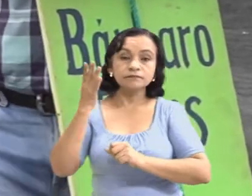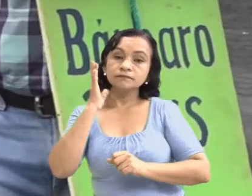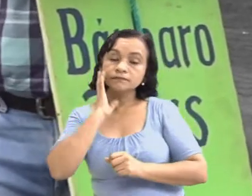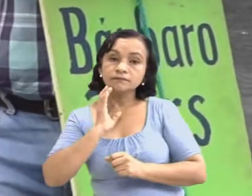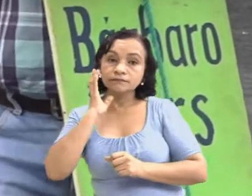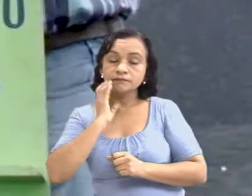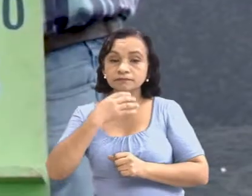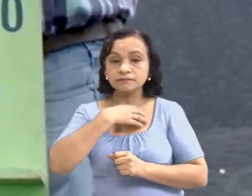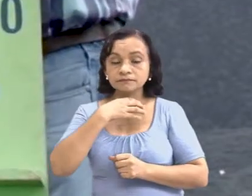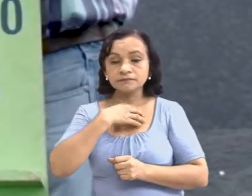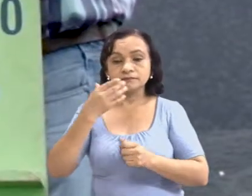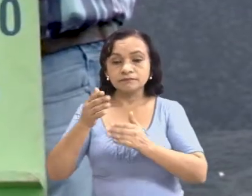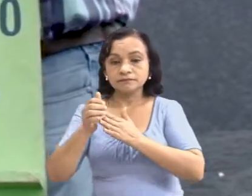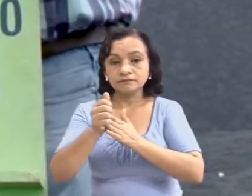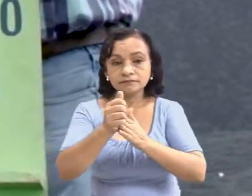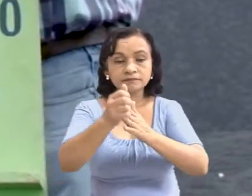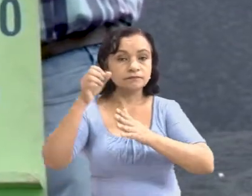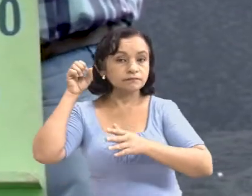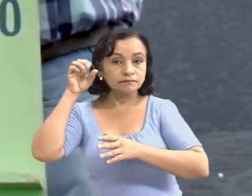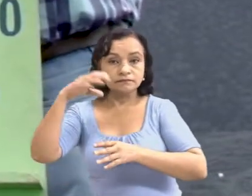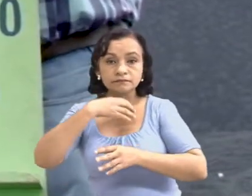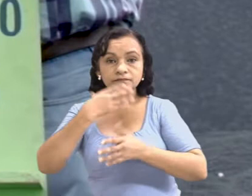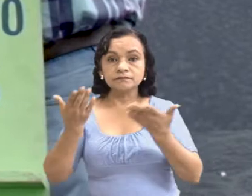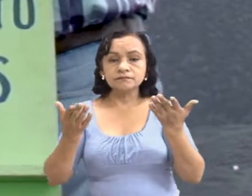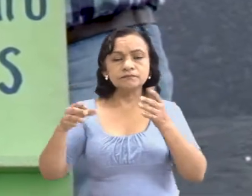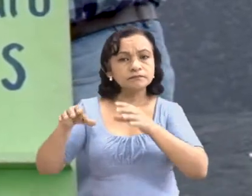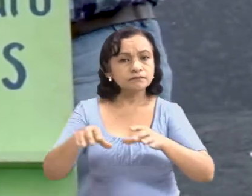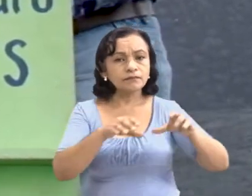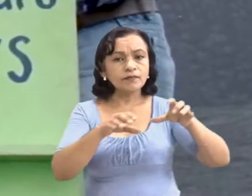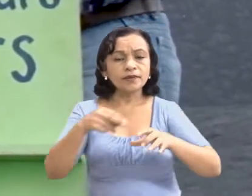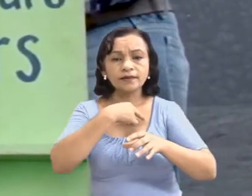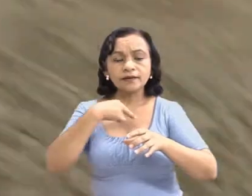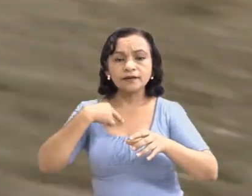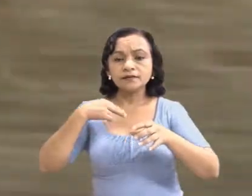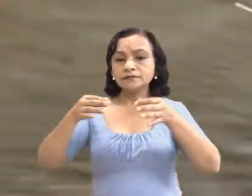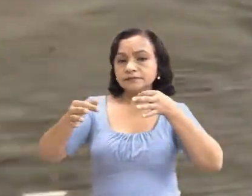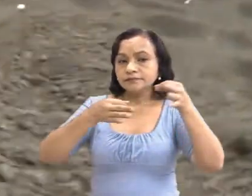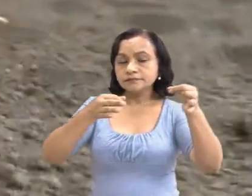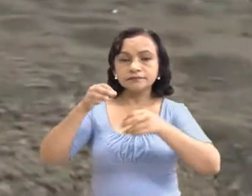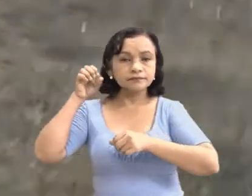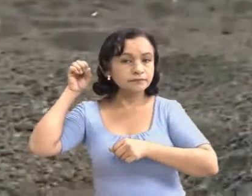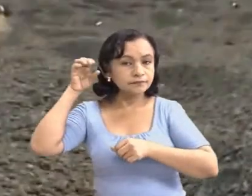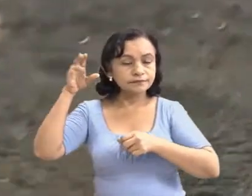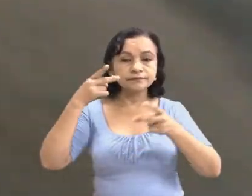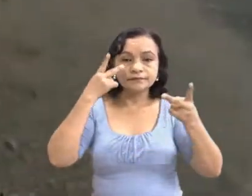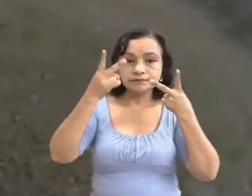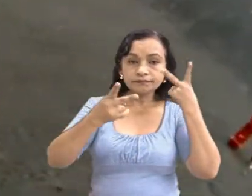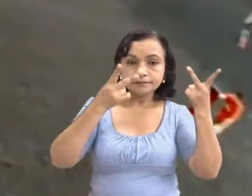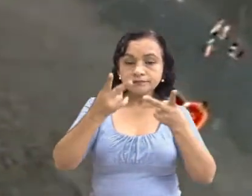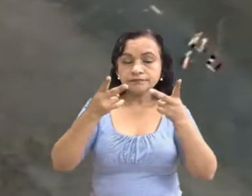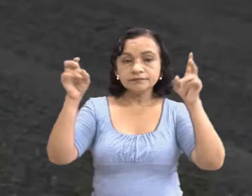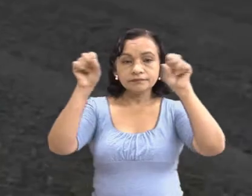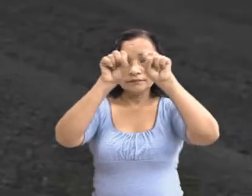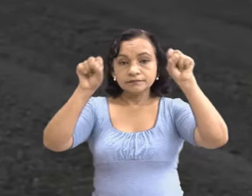la experiencia con su tour operadora. Cuénteme, las acciones que se le dan a conocer a los turistas que visitan bien a